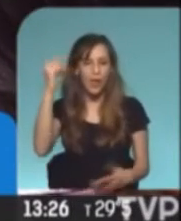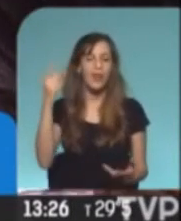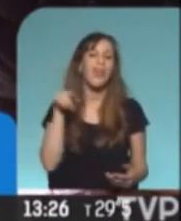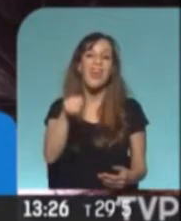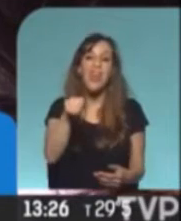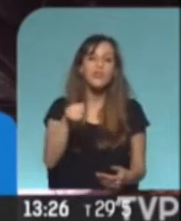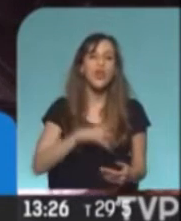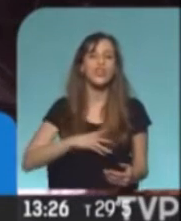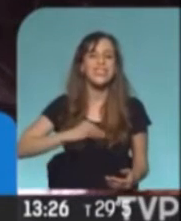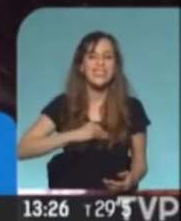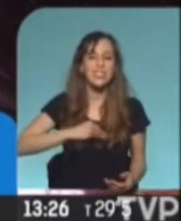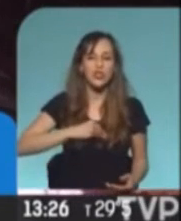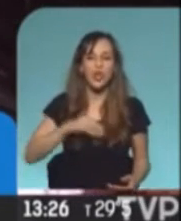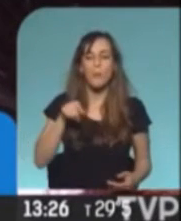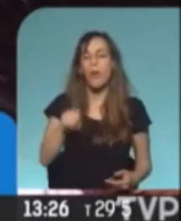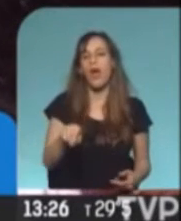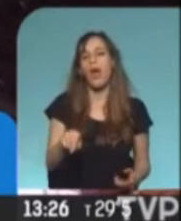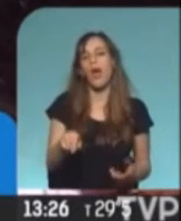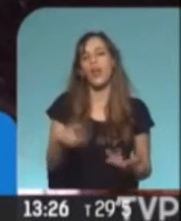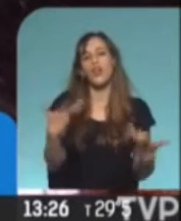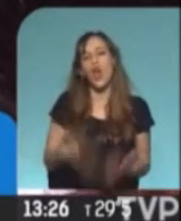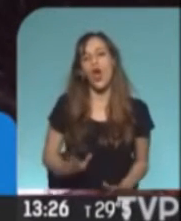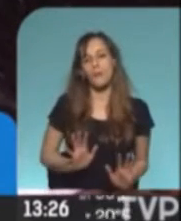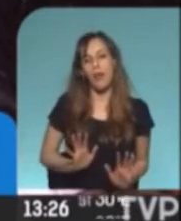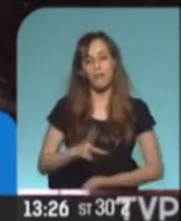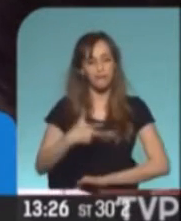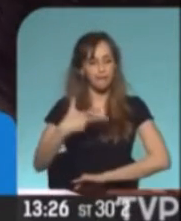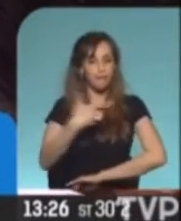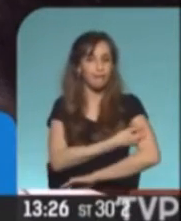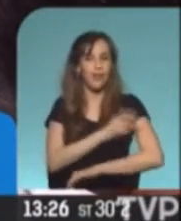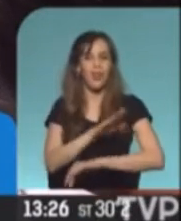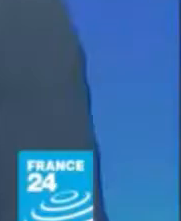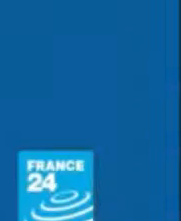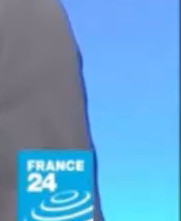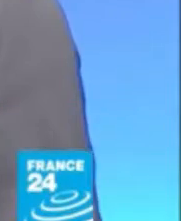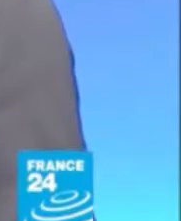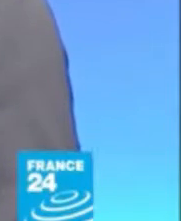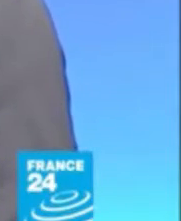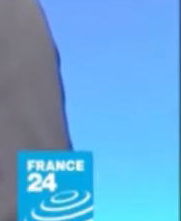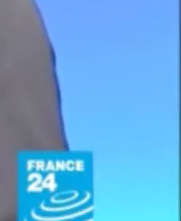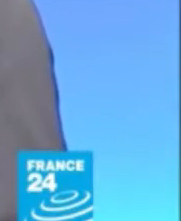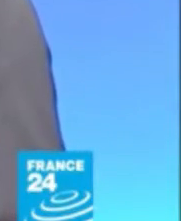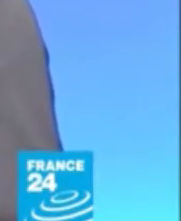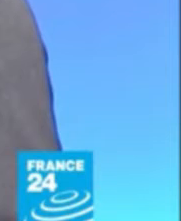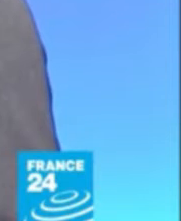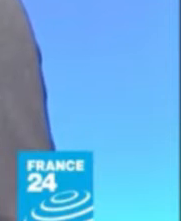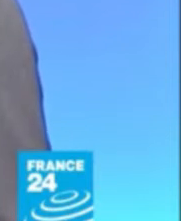todos síntomas que son comunes y que son de esperarse en esta vacuna y en cualquier otra.